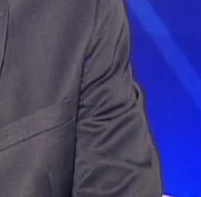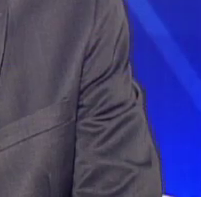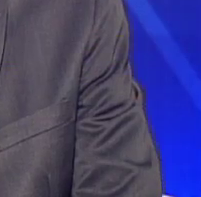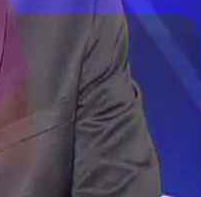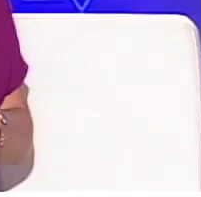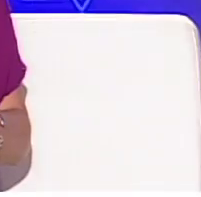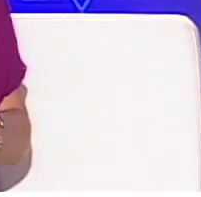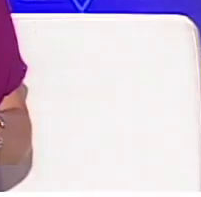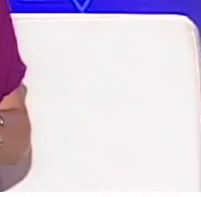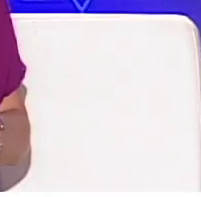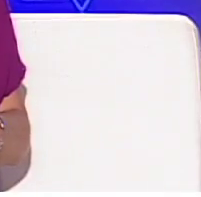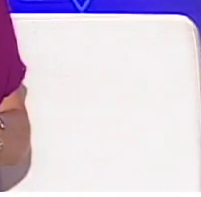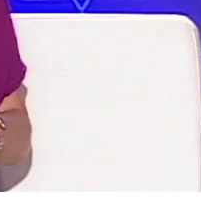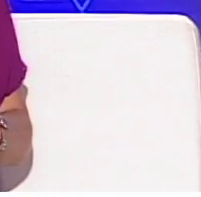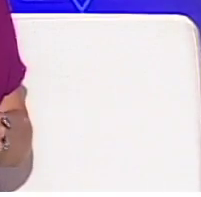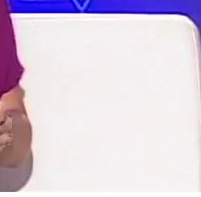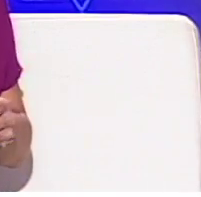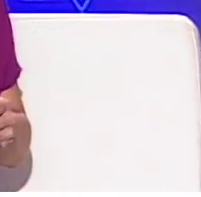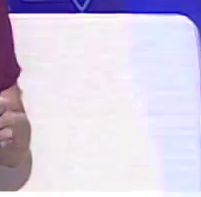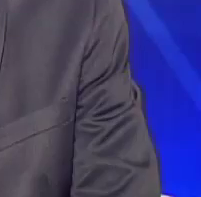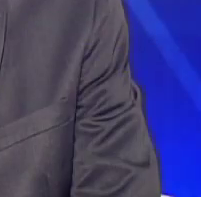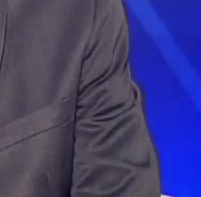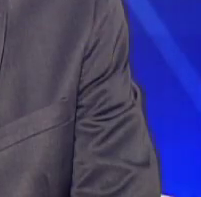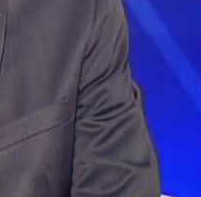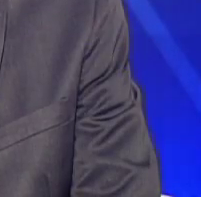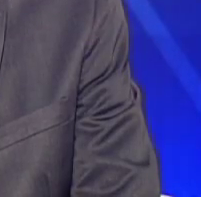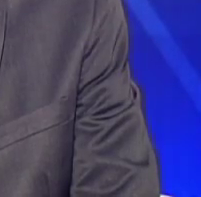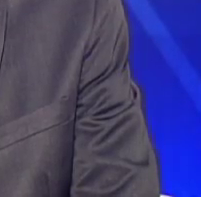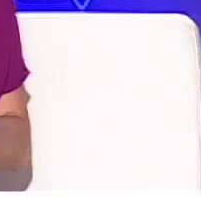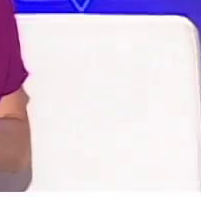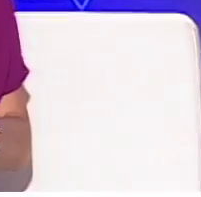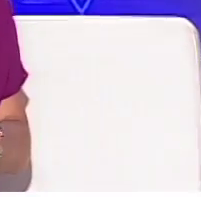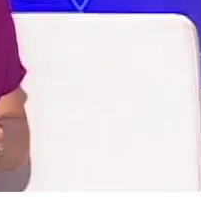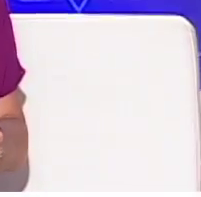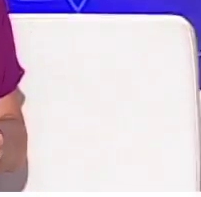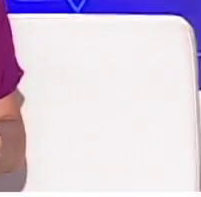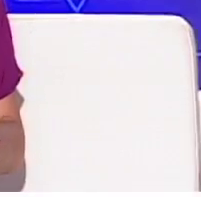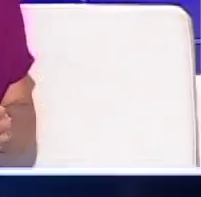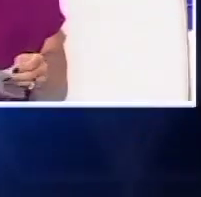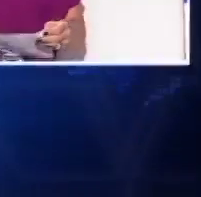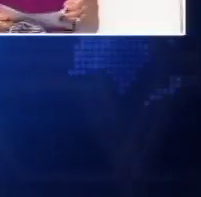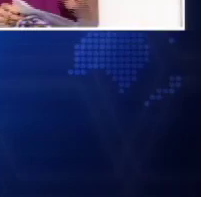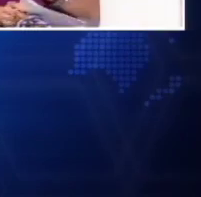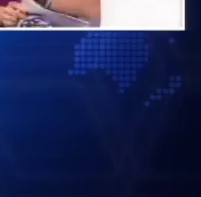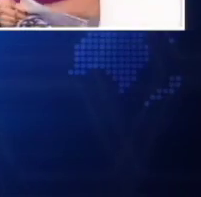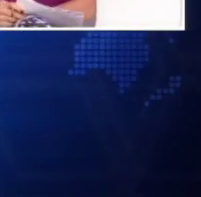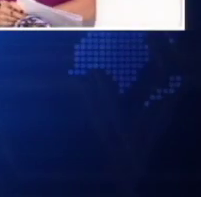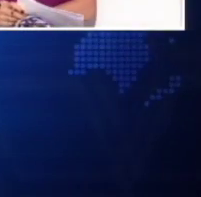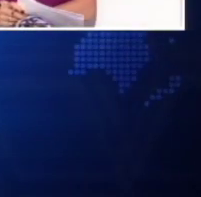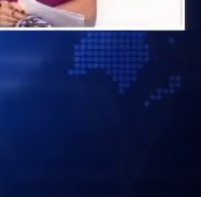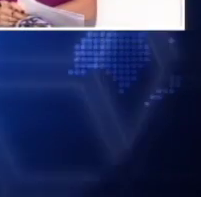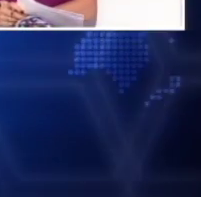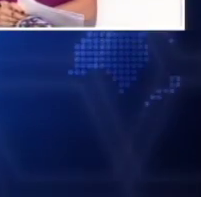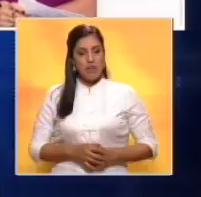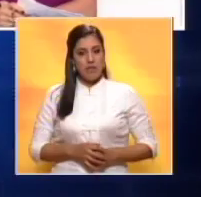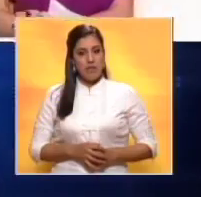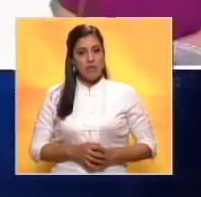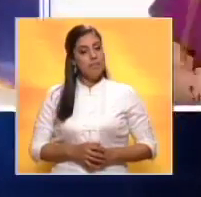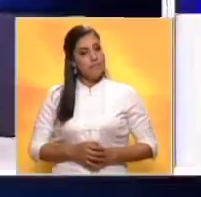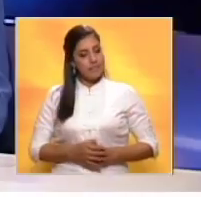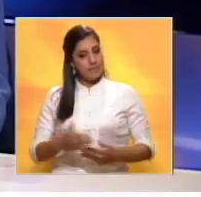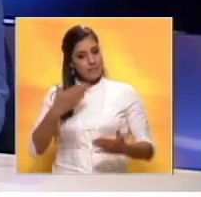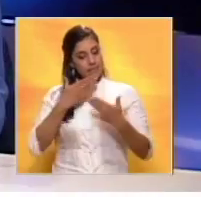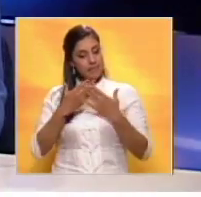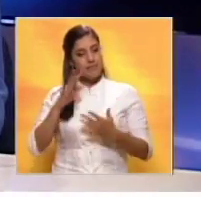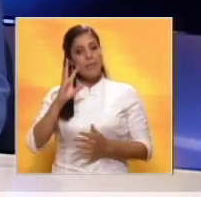para el área económica. Gracias por estar con nosotros hoy en Entrevista Venevisión y gracias a ustedes también por habernos acompañado. Que tengan todos buenas tardes, Milagros.